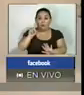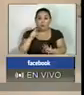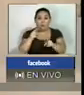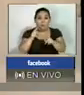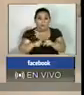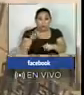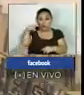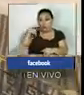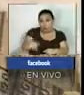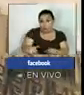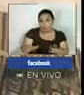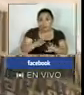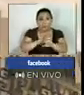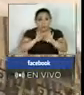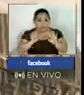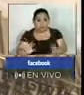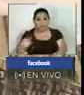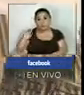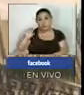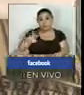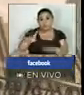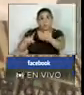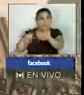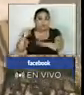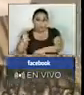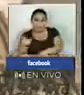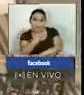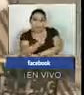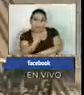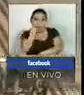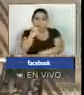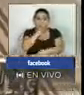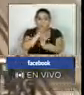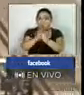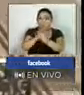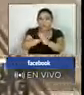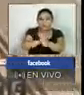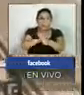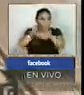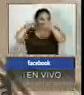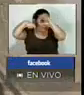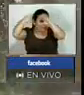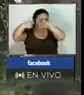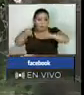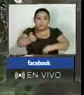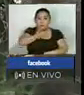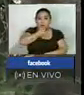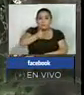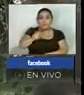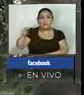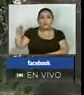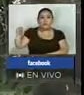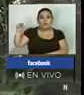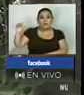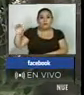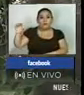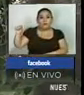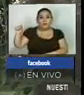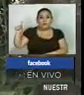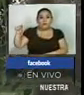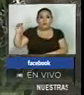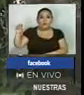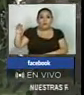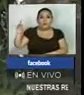pero hasta el momento hay más de 460 casos activos. Imágenes y reporte de Néstor Hernández, Noticiero